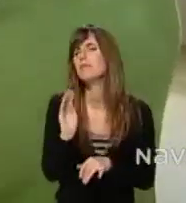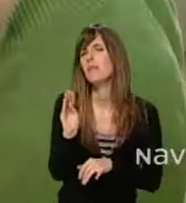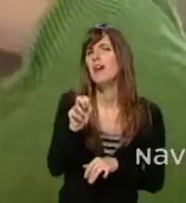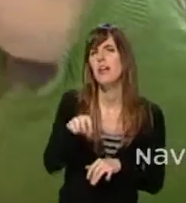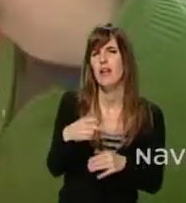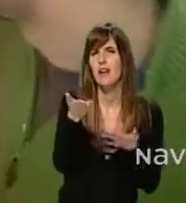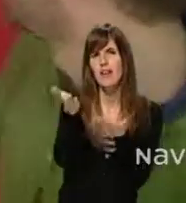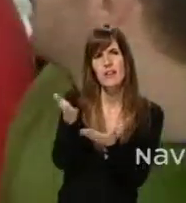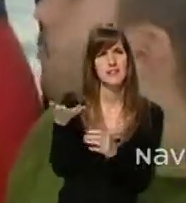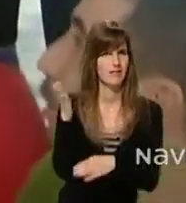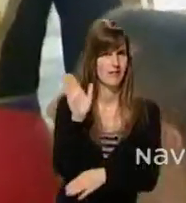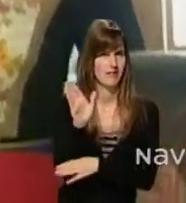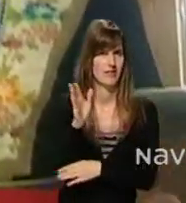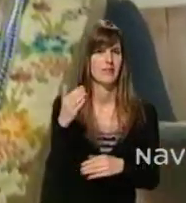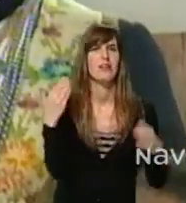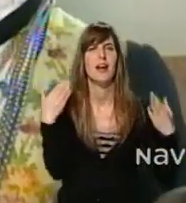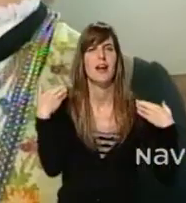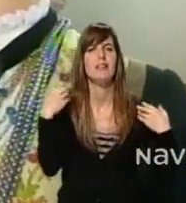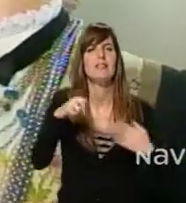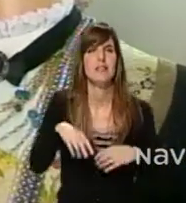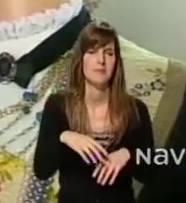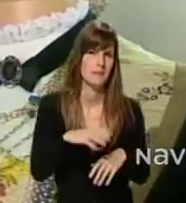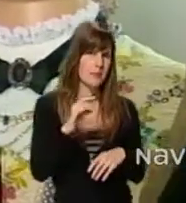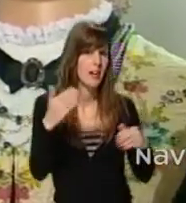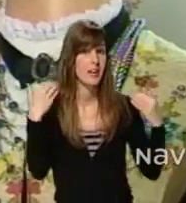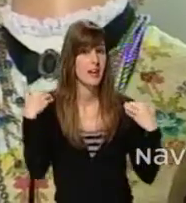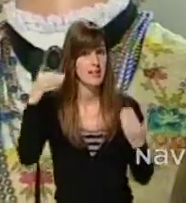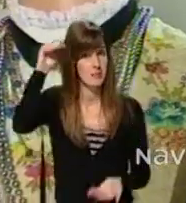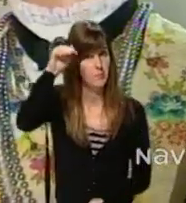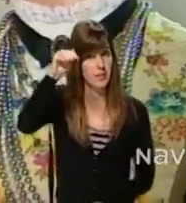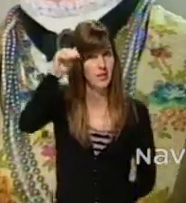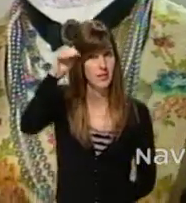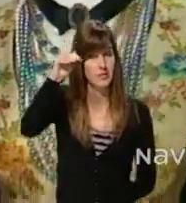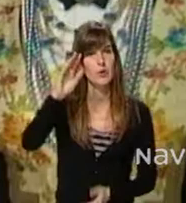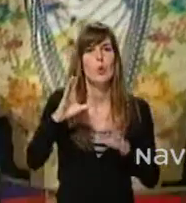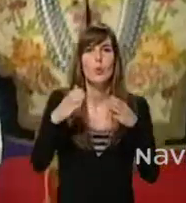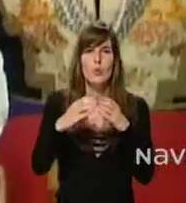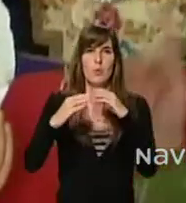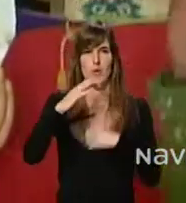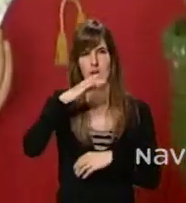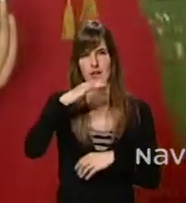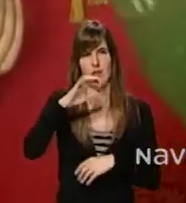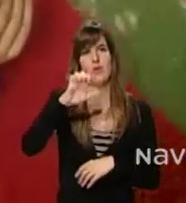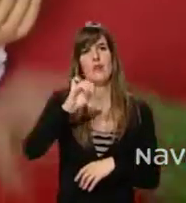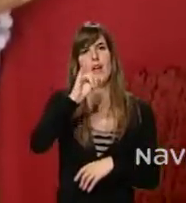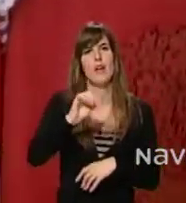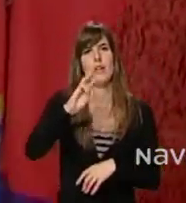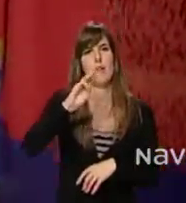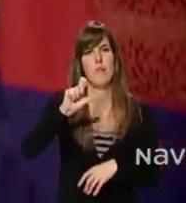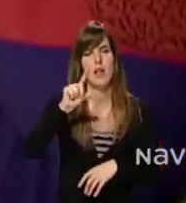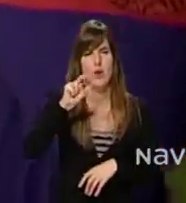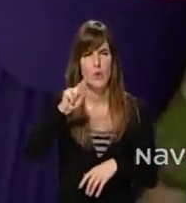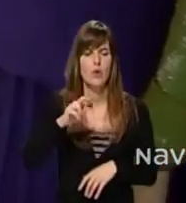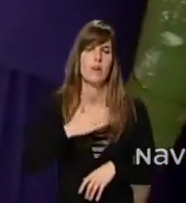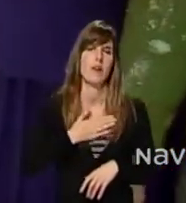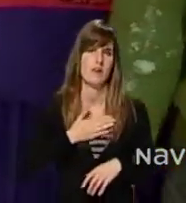los que tenemos aquí? Preséntanos. Bueno, pues estos son los gigantes chiquis que he hecho para el grupo de gaiteros Ezpelur de Barañain. Ella es una roncalesa y él un